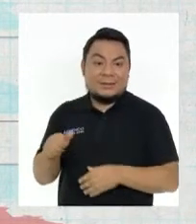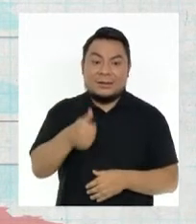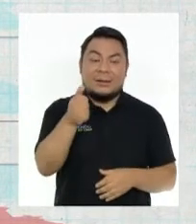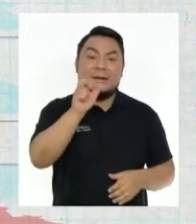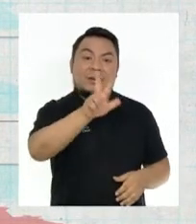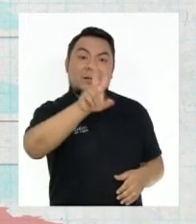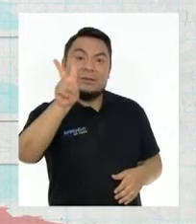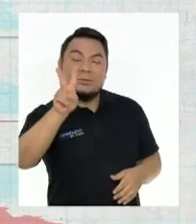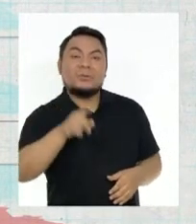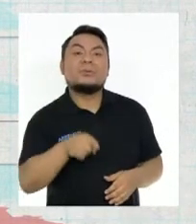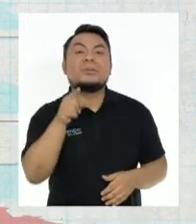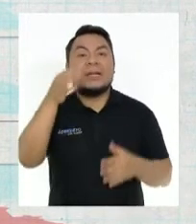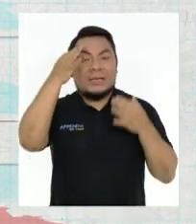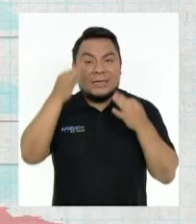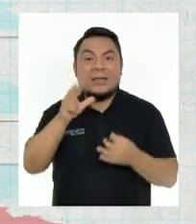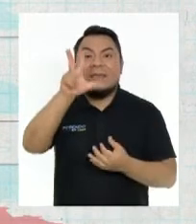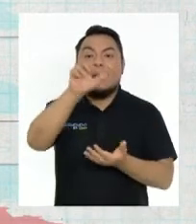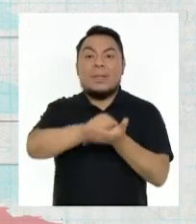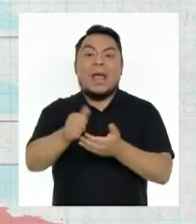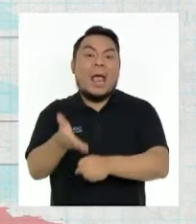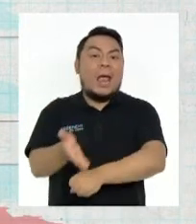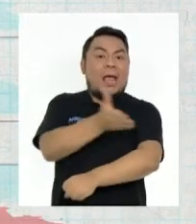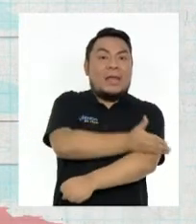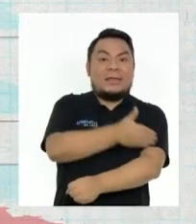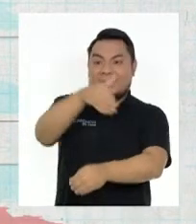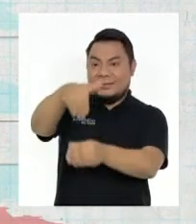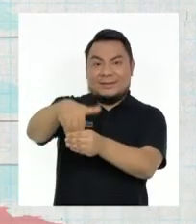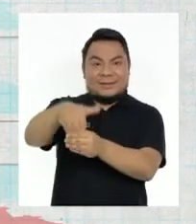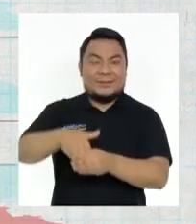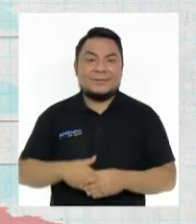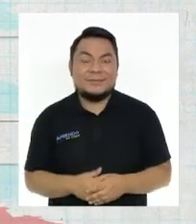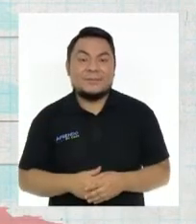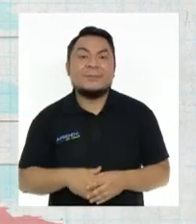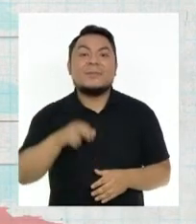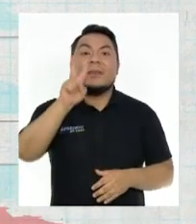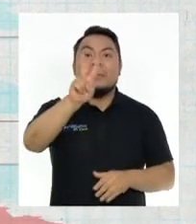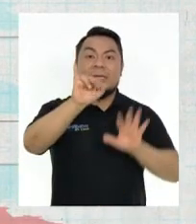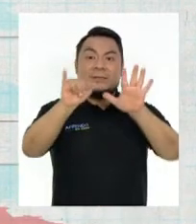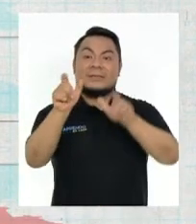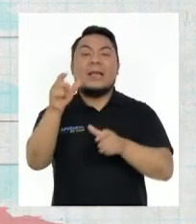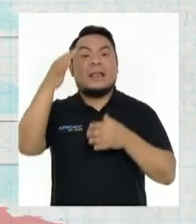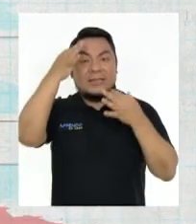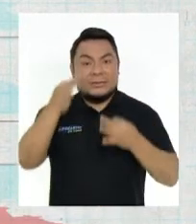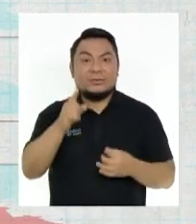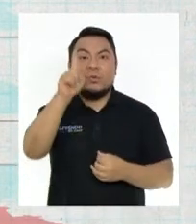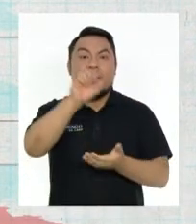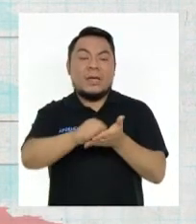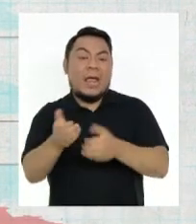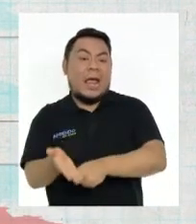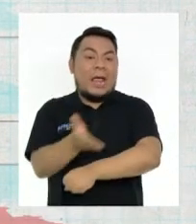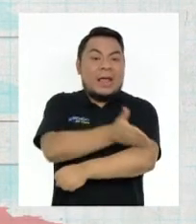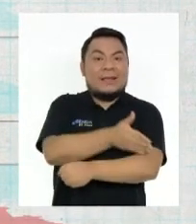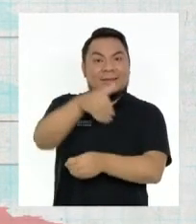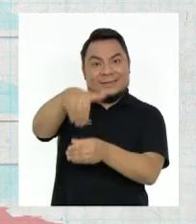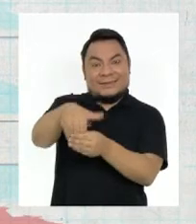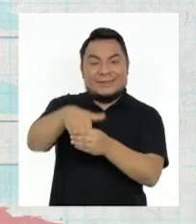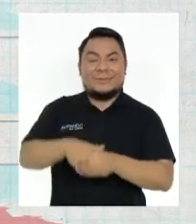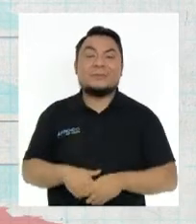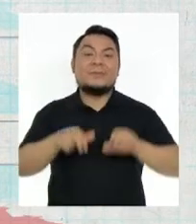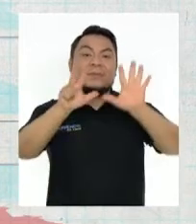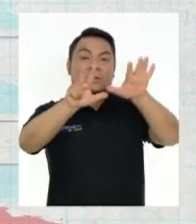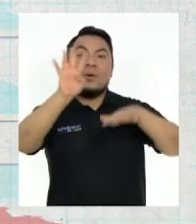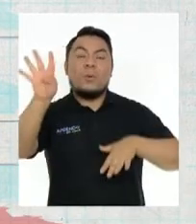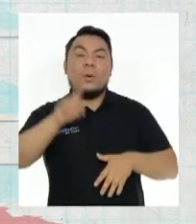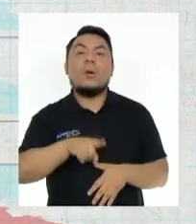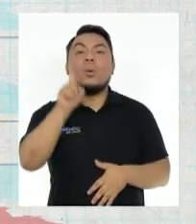32 lo deciden 3 meses antes de la elección. 26 deciden un mes antes de la elección,